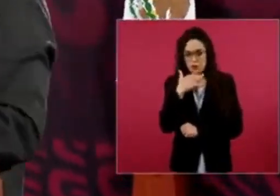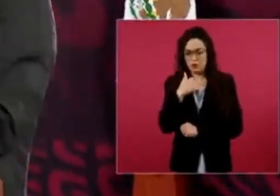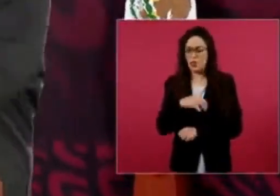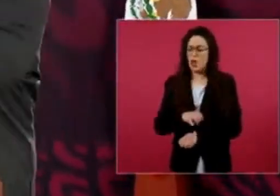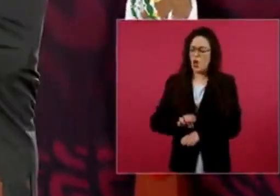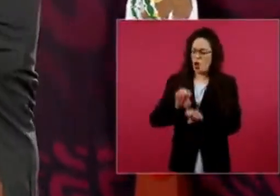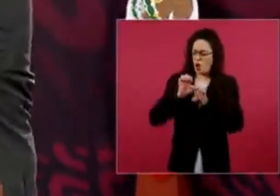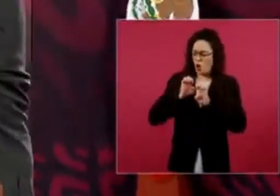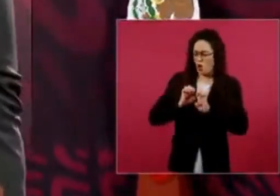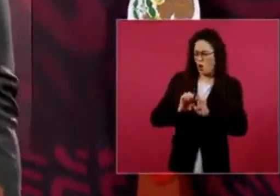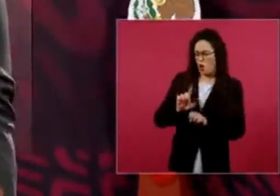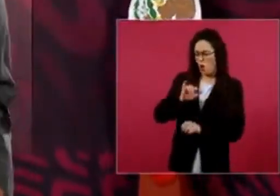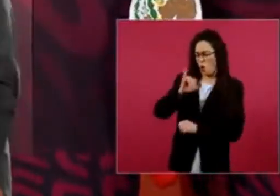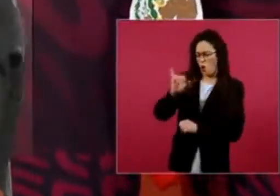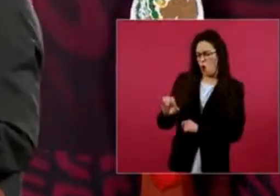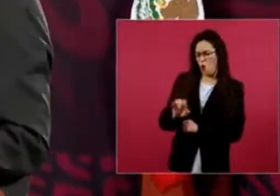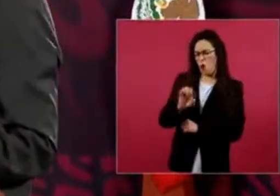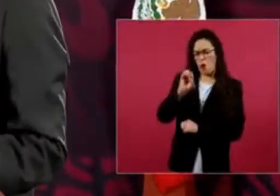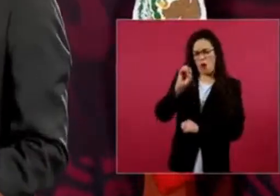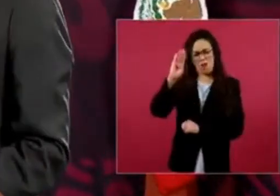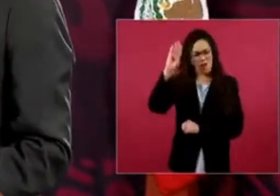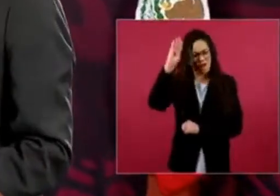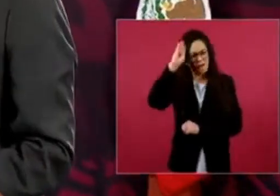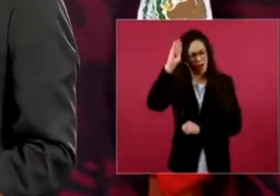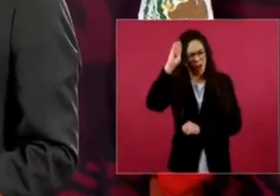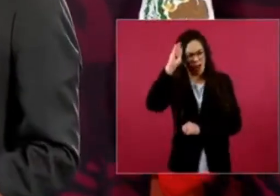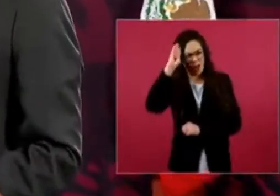extravagancias, el gasto